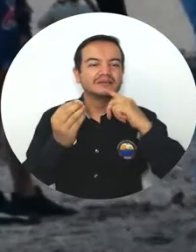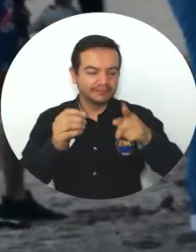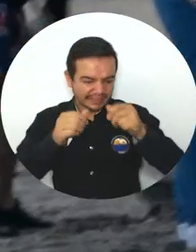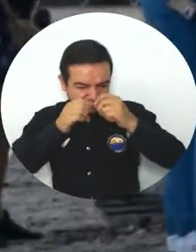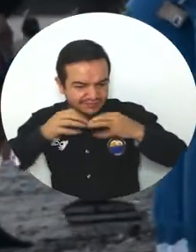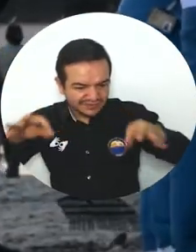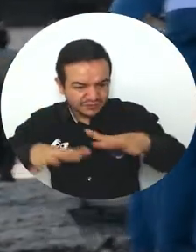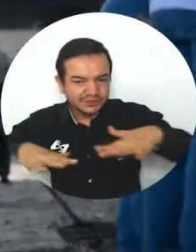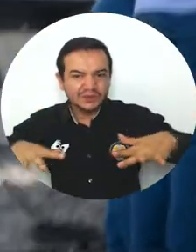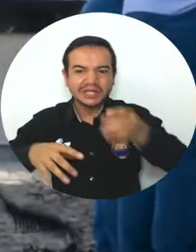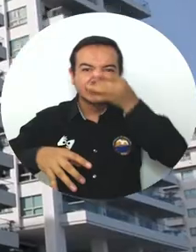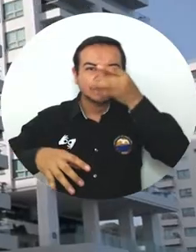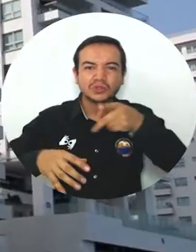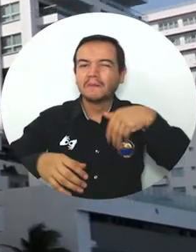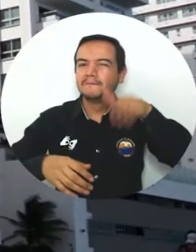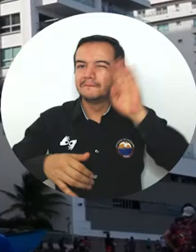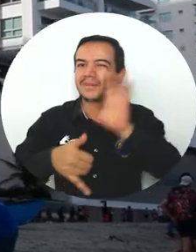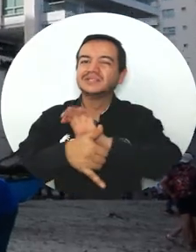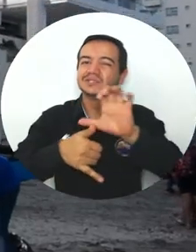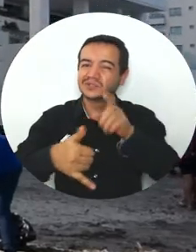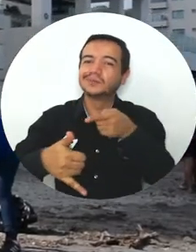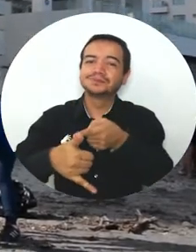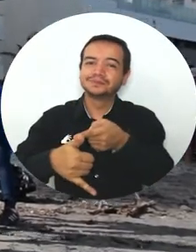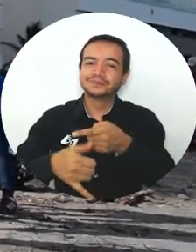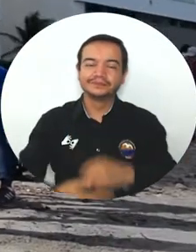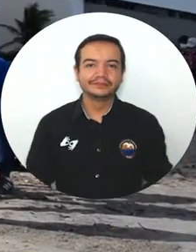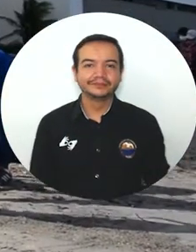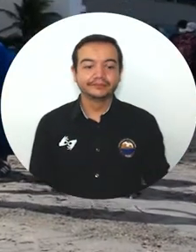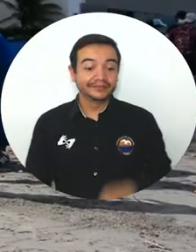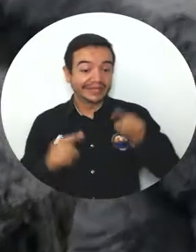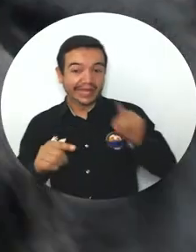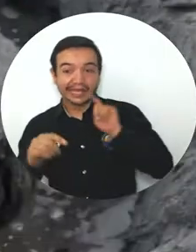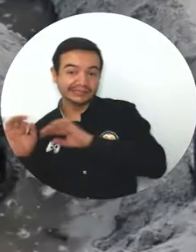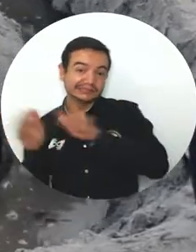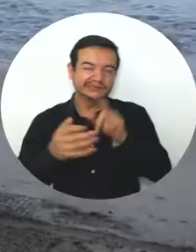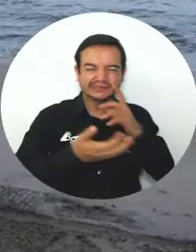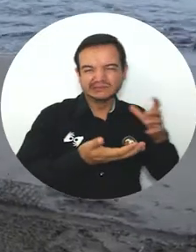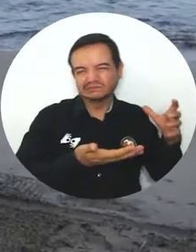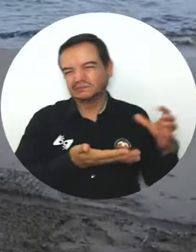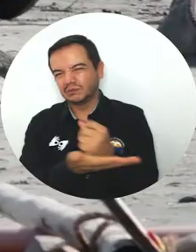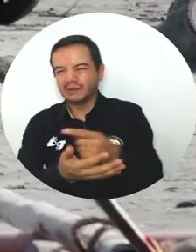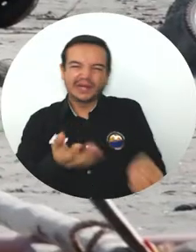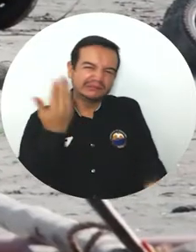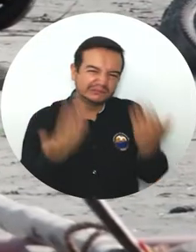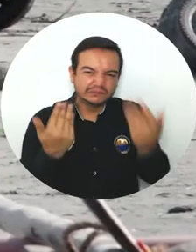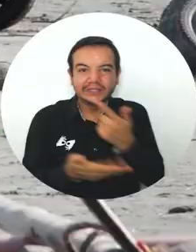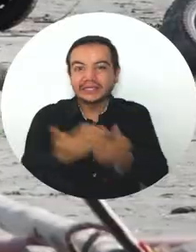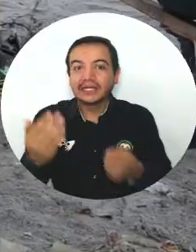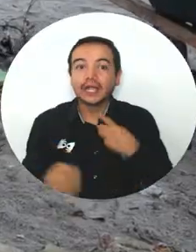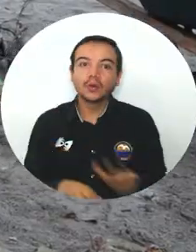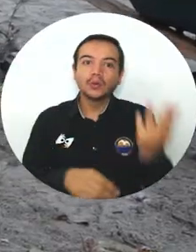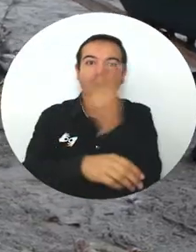playas, sobre todo en nuestra costa Caribe. Luego de 4 horas, en la playatón se extrajeron llantas, botellas plásticas y de vidrio, tapas